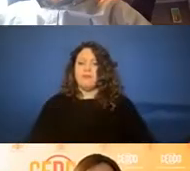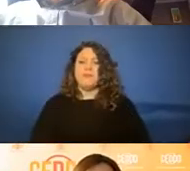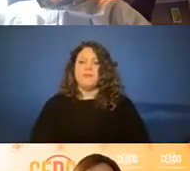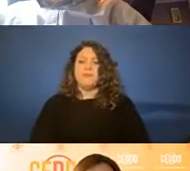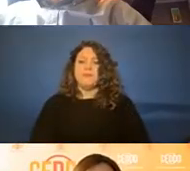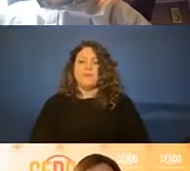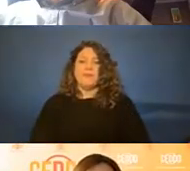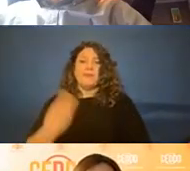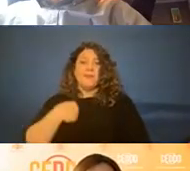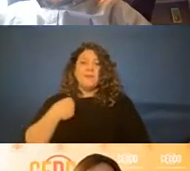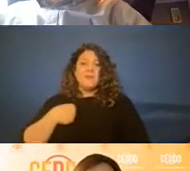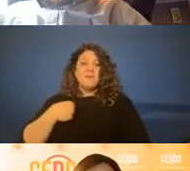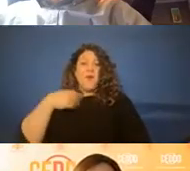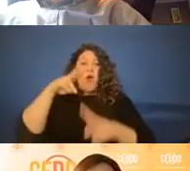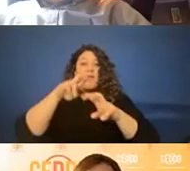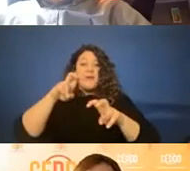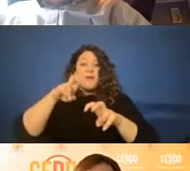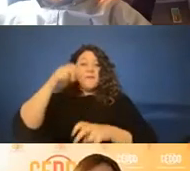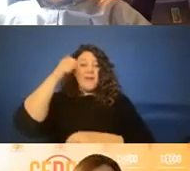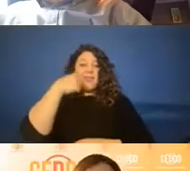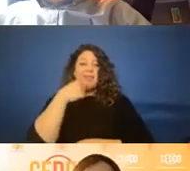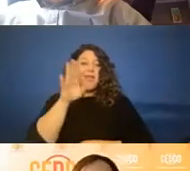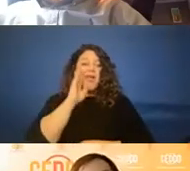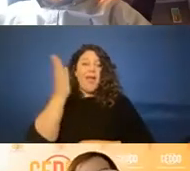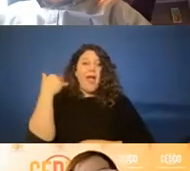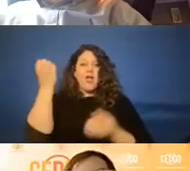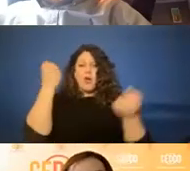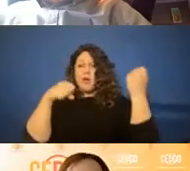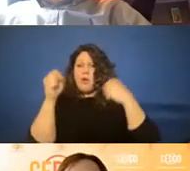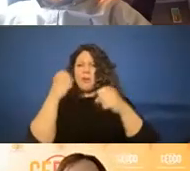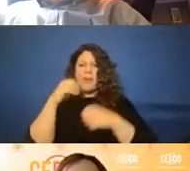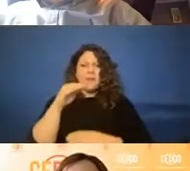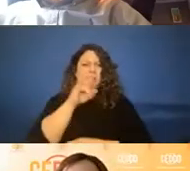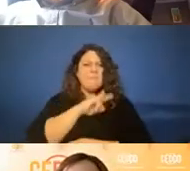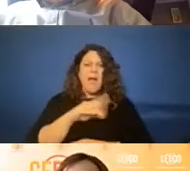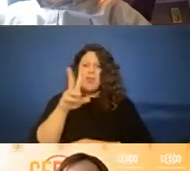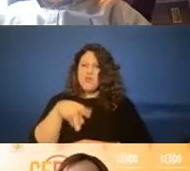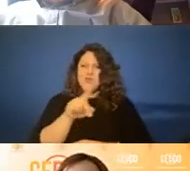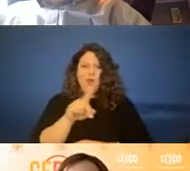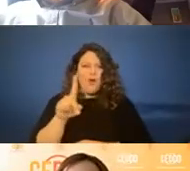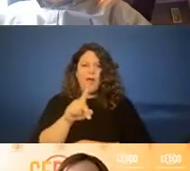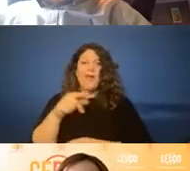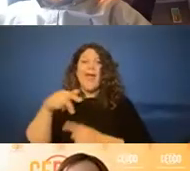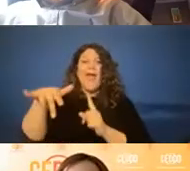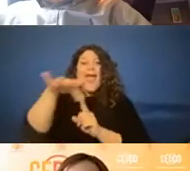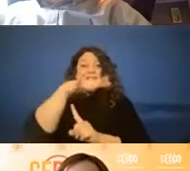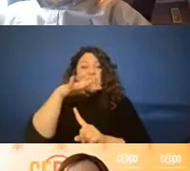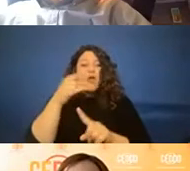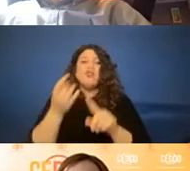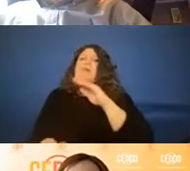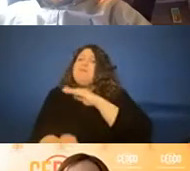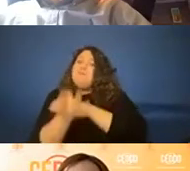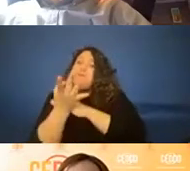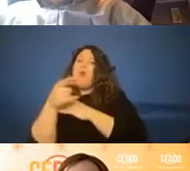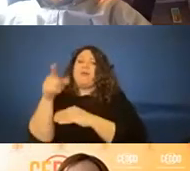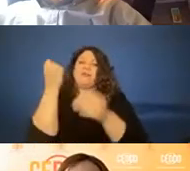aquel investigador, no hay conductas malas, hay entornos que generan esas conductas.